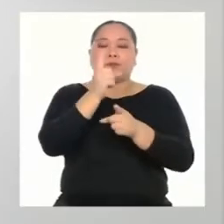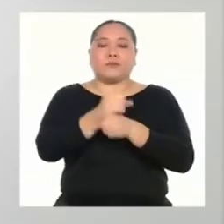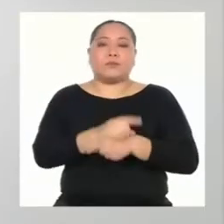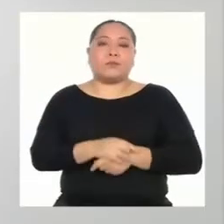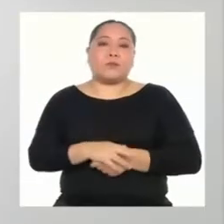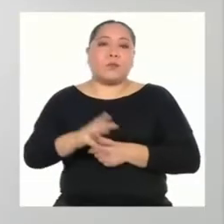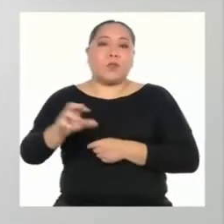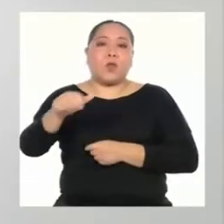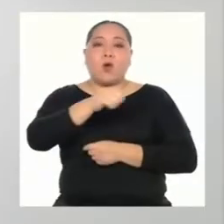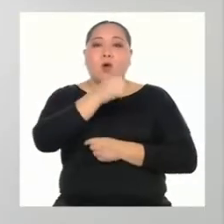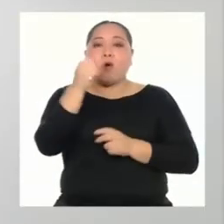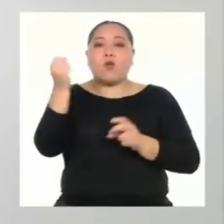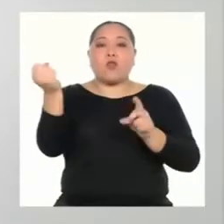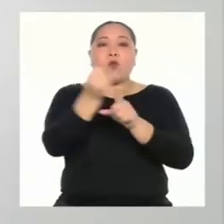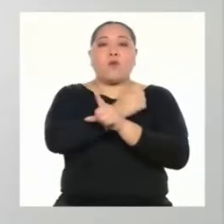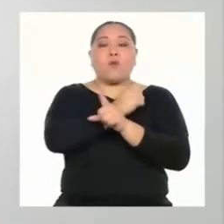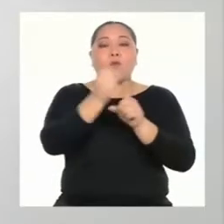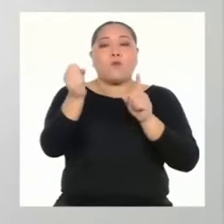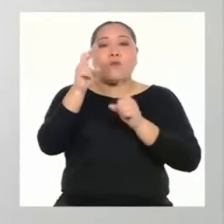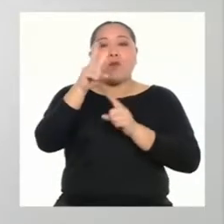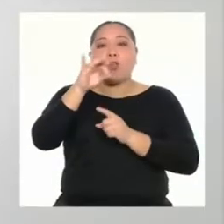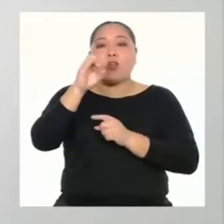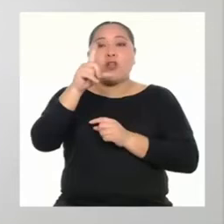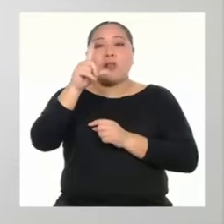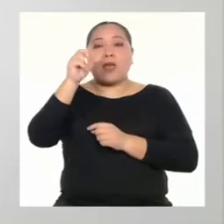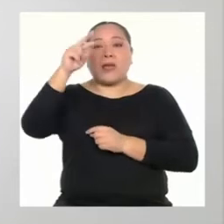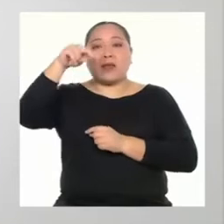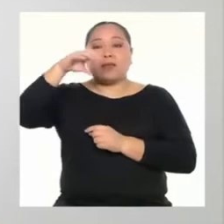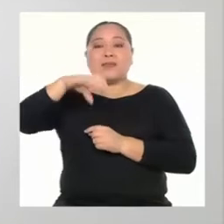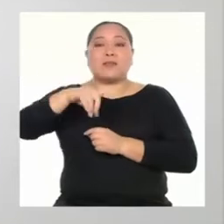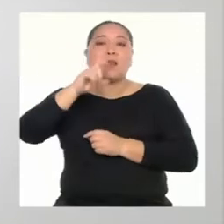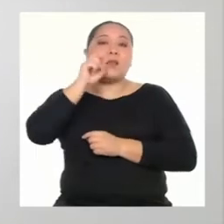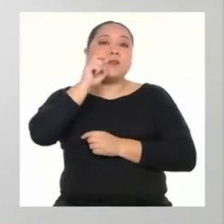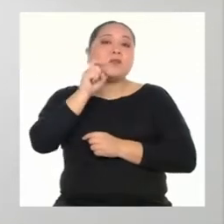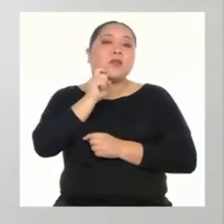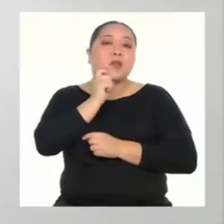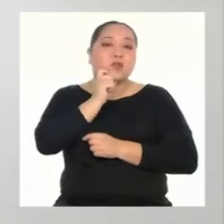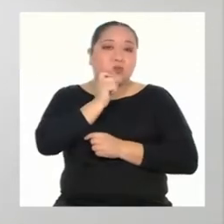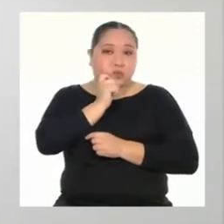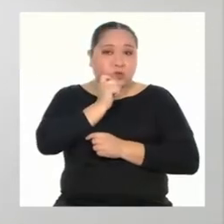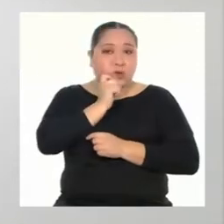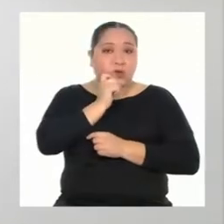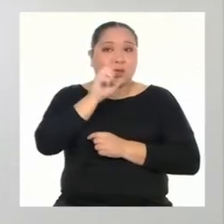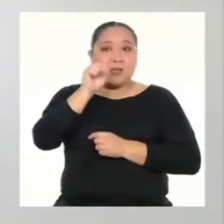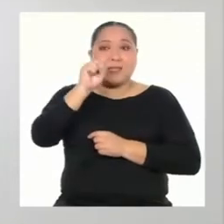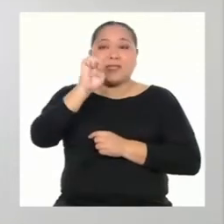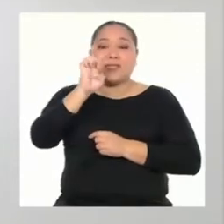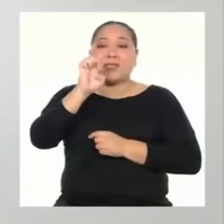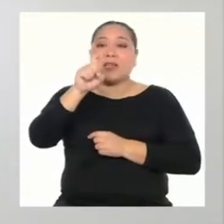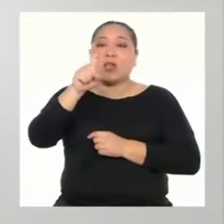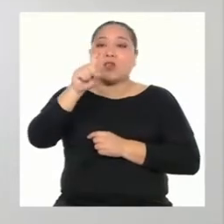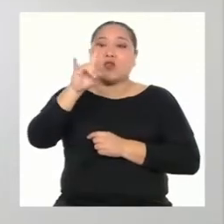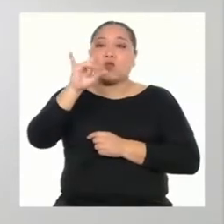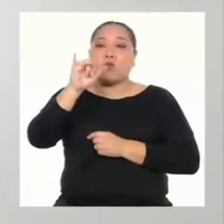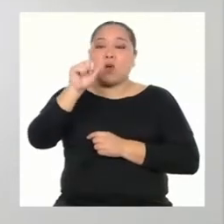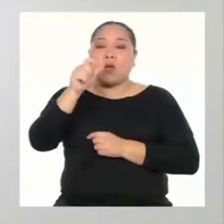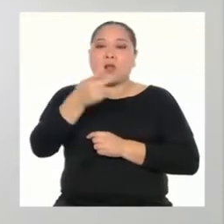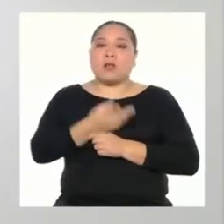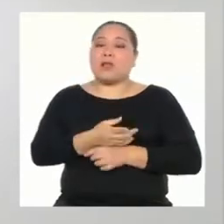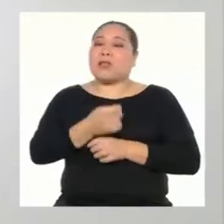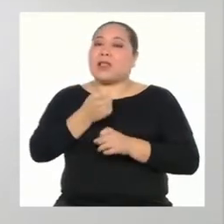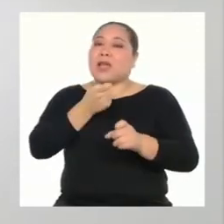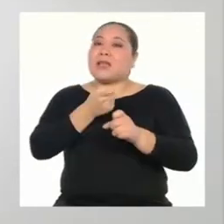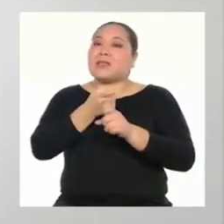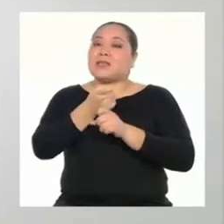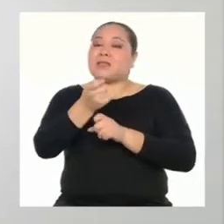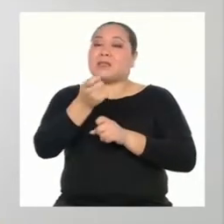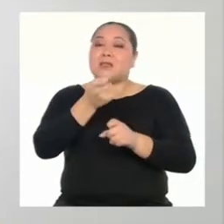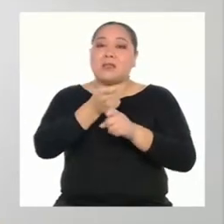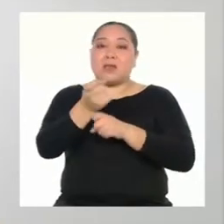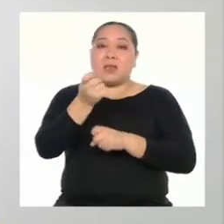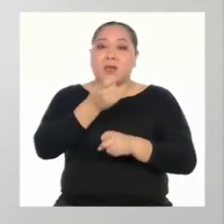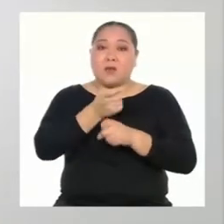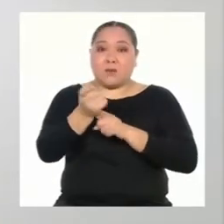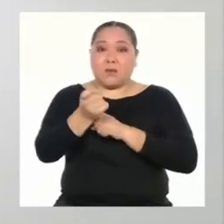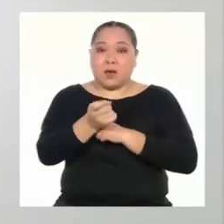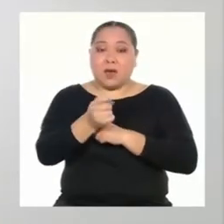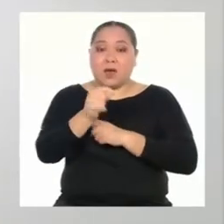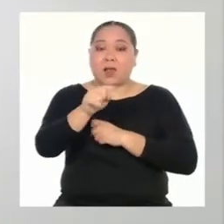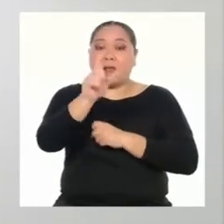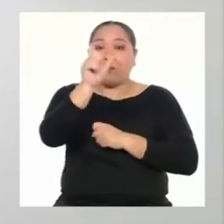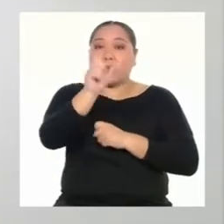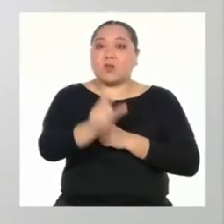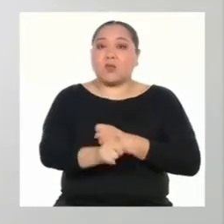también otro tipo de violencia llamada violencia sexual, que afecta el derecho que tenemos todas las personas a